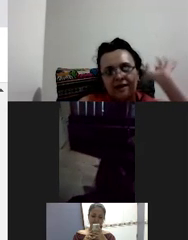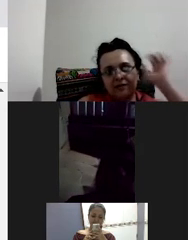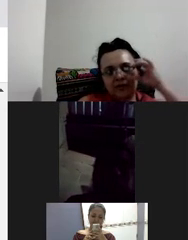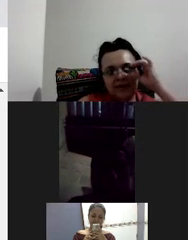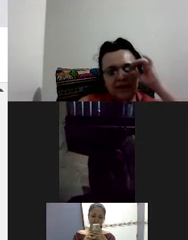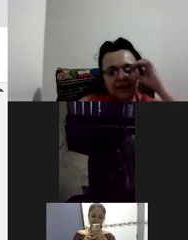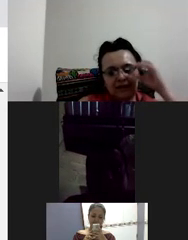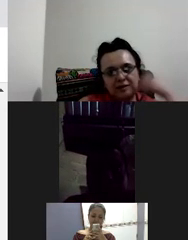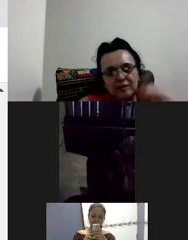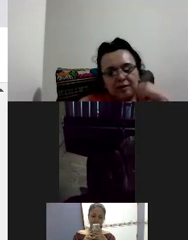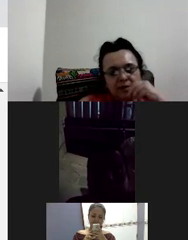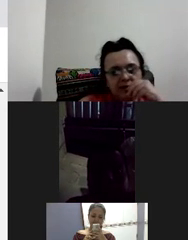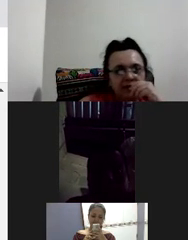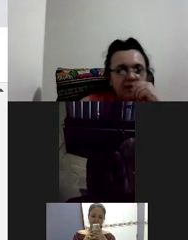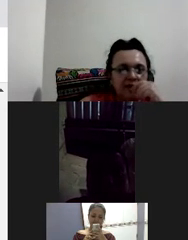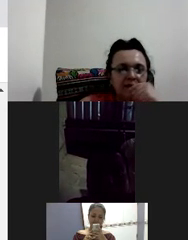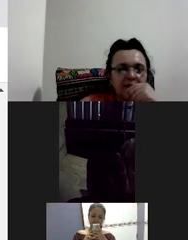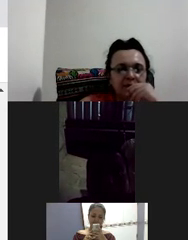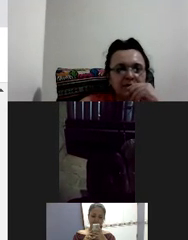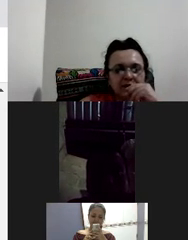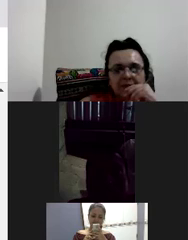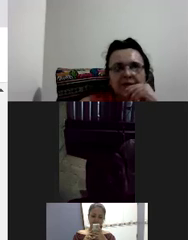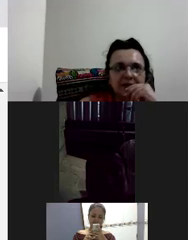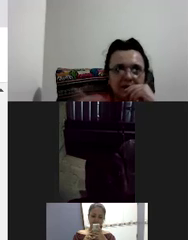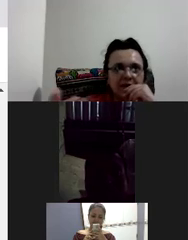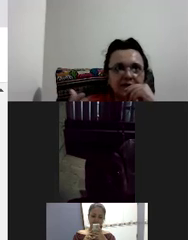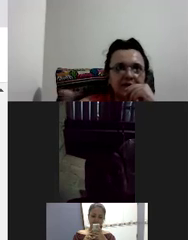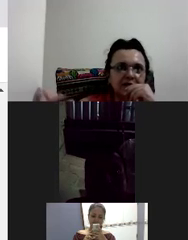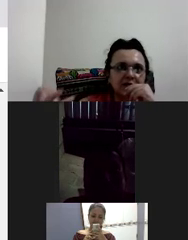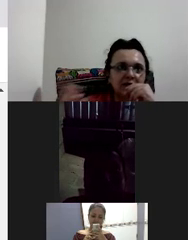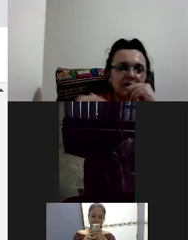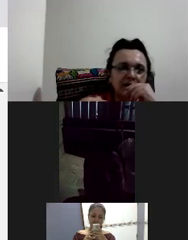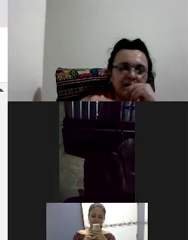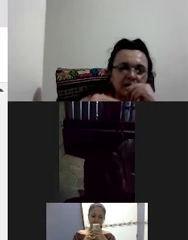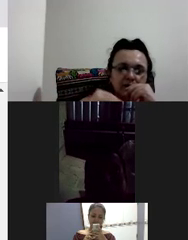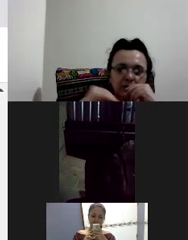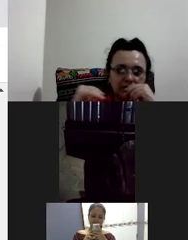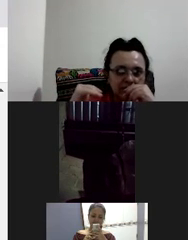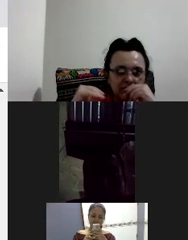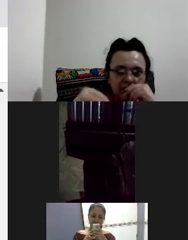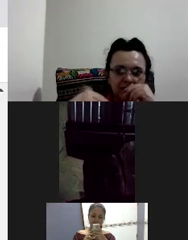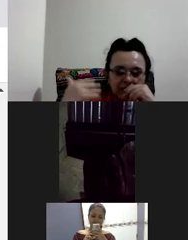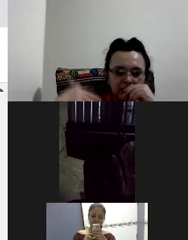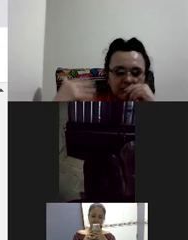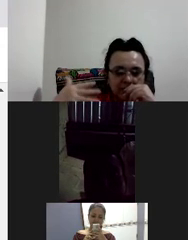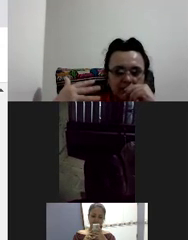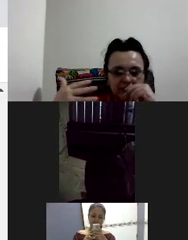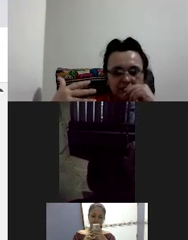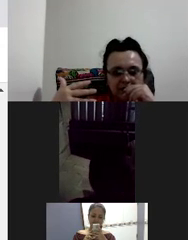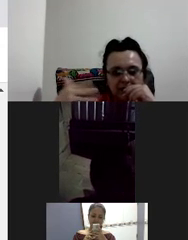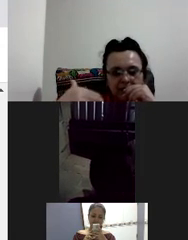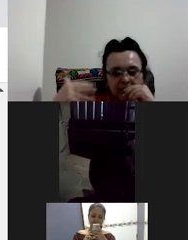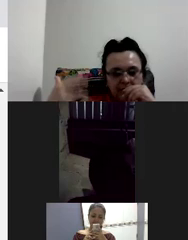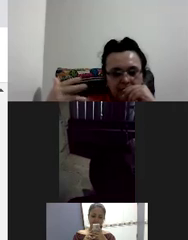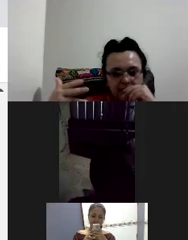tenía rato de hacer ejercicio, de repente fue y empezó a hacer demasiado ejercicio, porque el ejercicio cuando usted no ha estado acostumbrado a